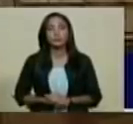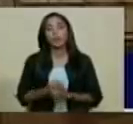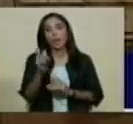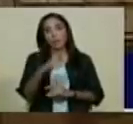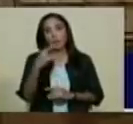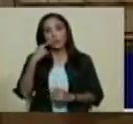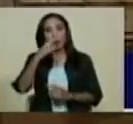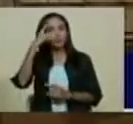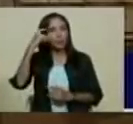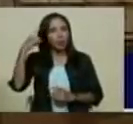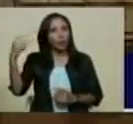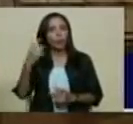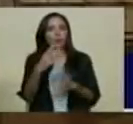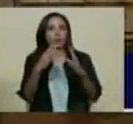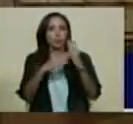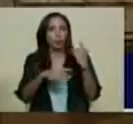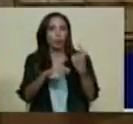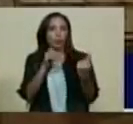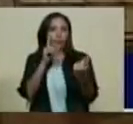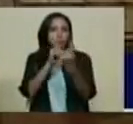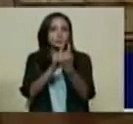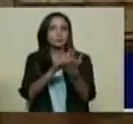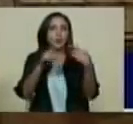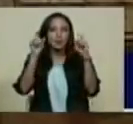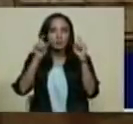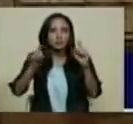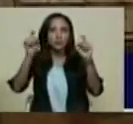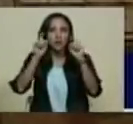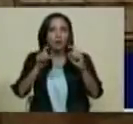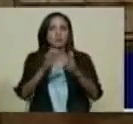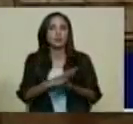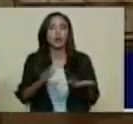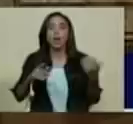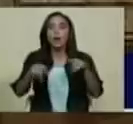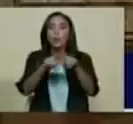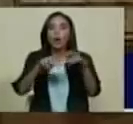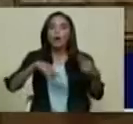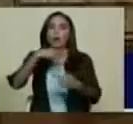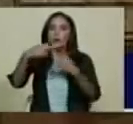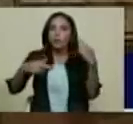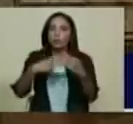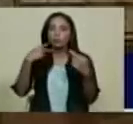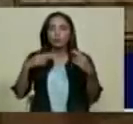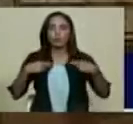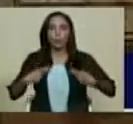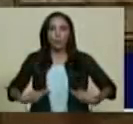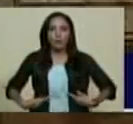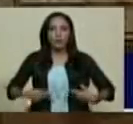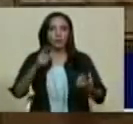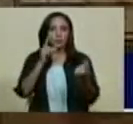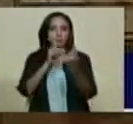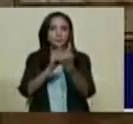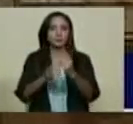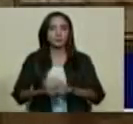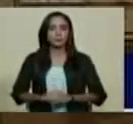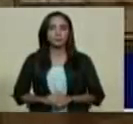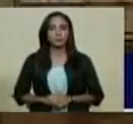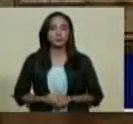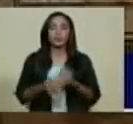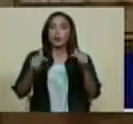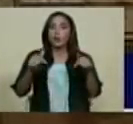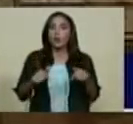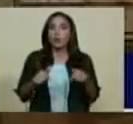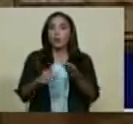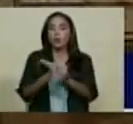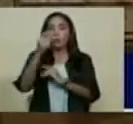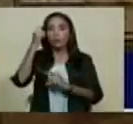pedagógica, humanista, de una revolución profundamente humanista, ¿no? Y hoy nos corresponde precisamente